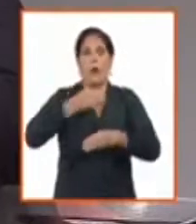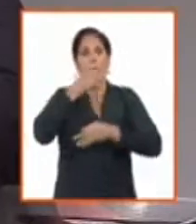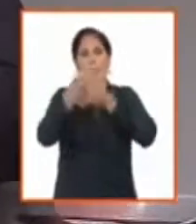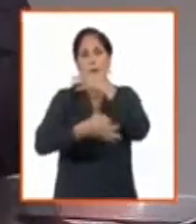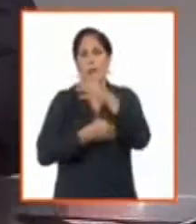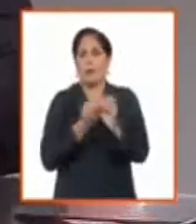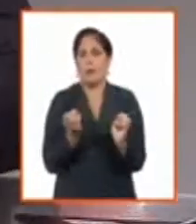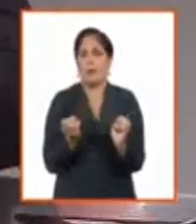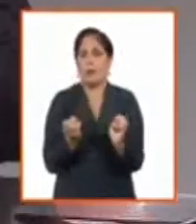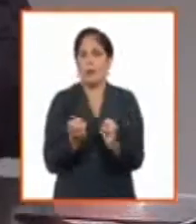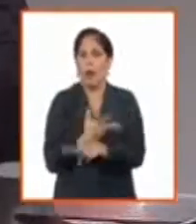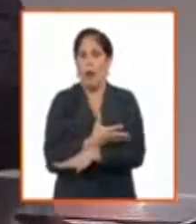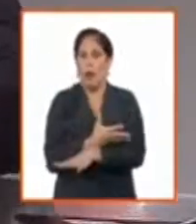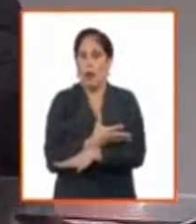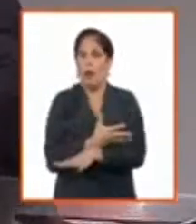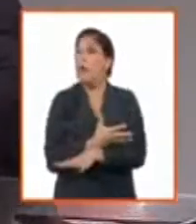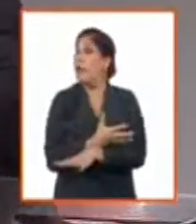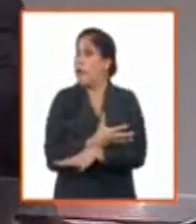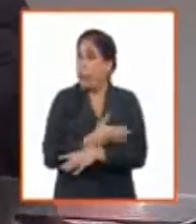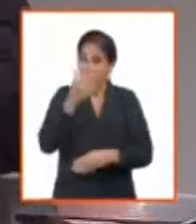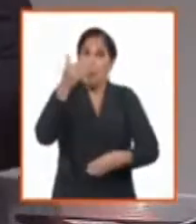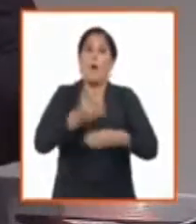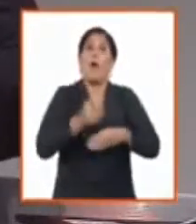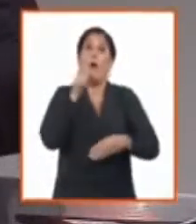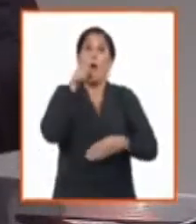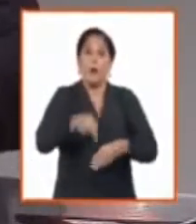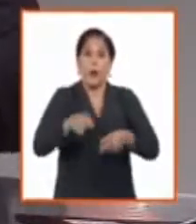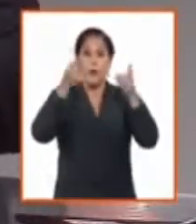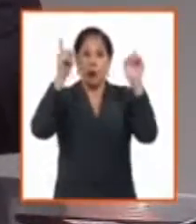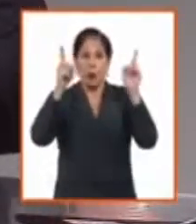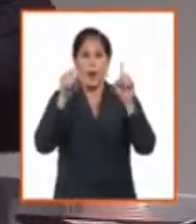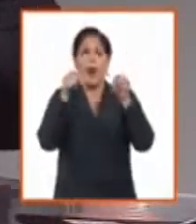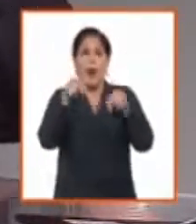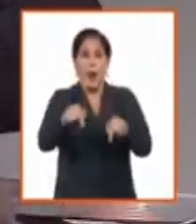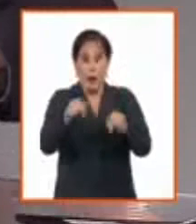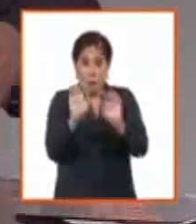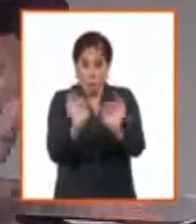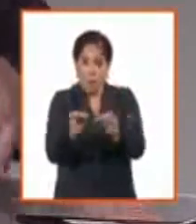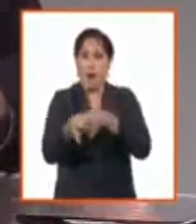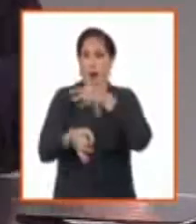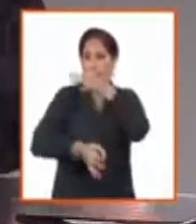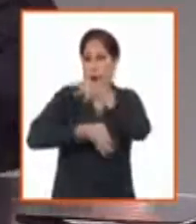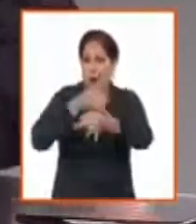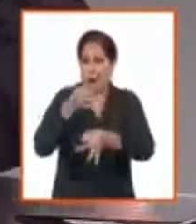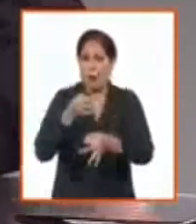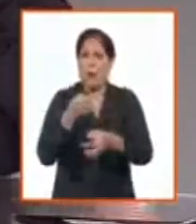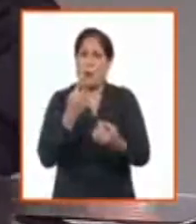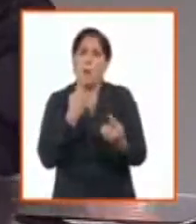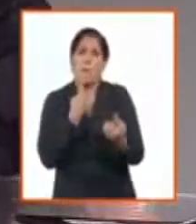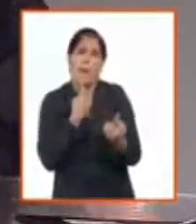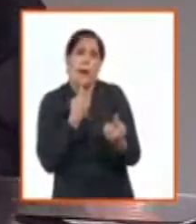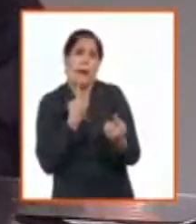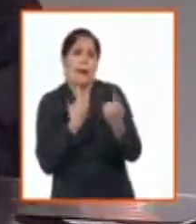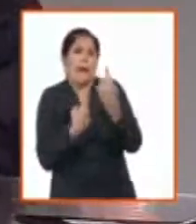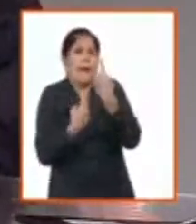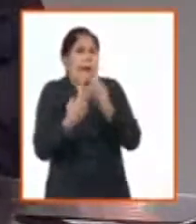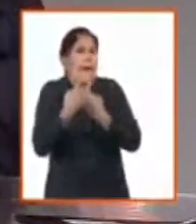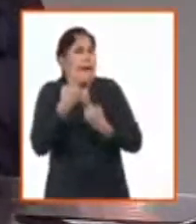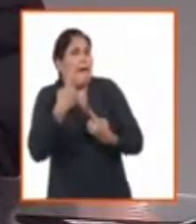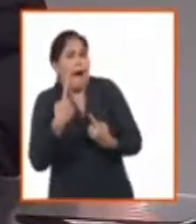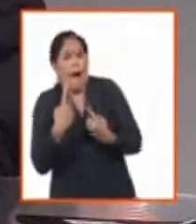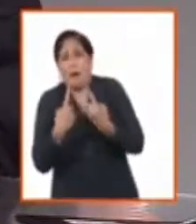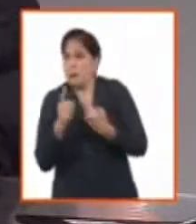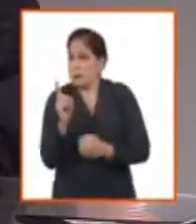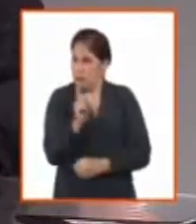es decir aquí se habló de bloqueo a que no se anduvo con medias tintas ni de embargos